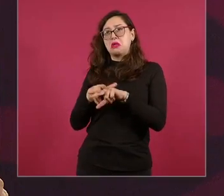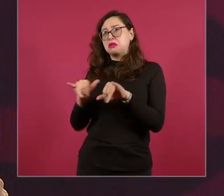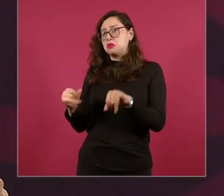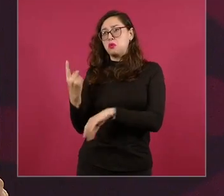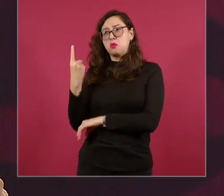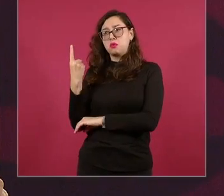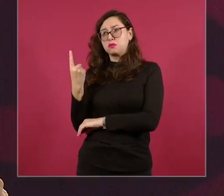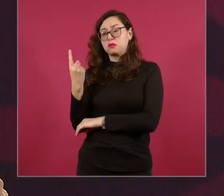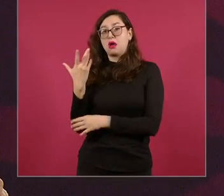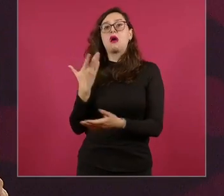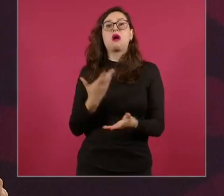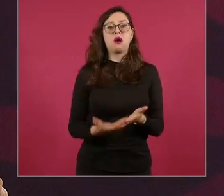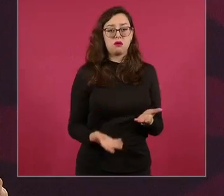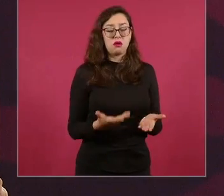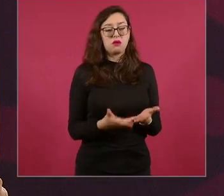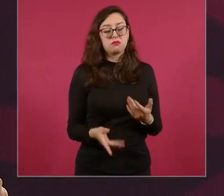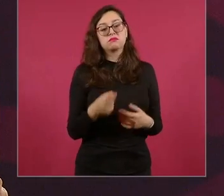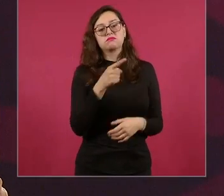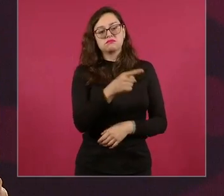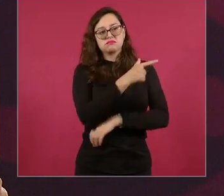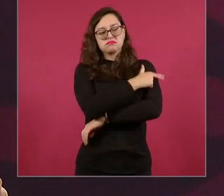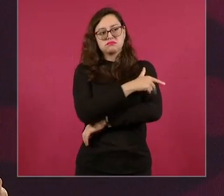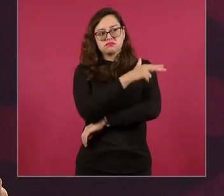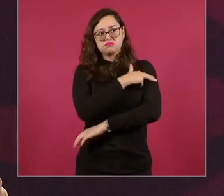ya ahora la Guardia Nacional tiene